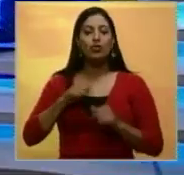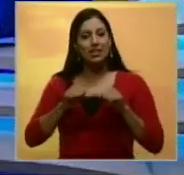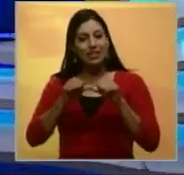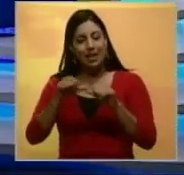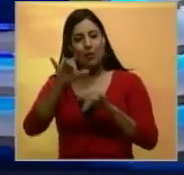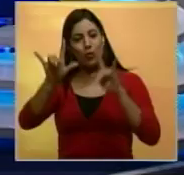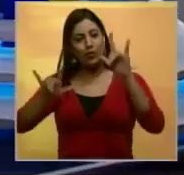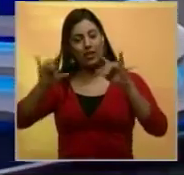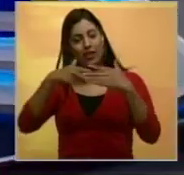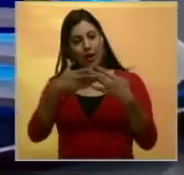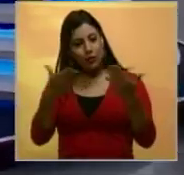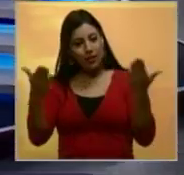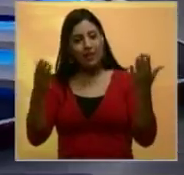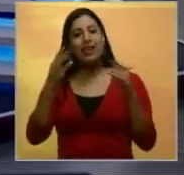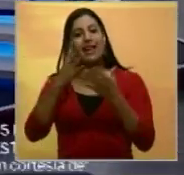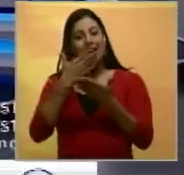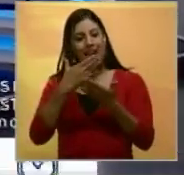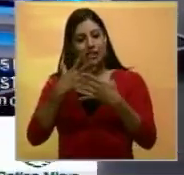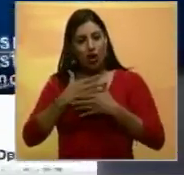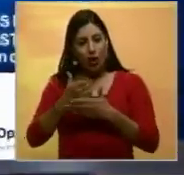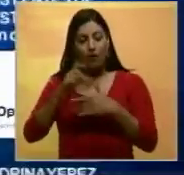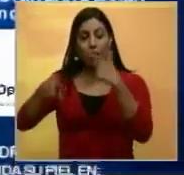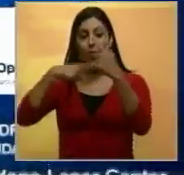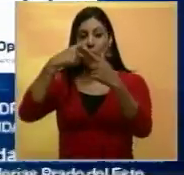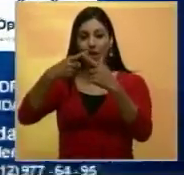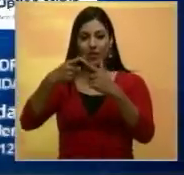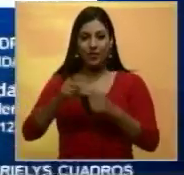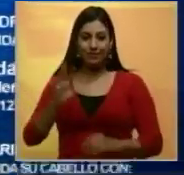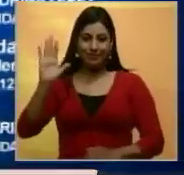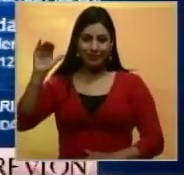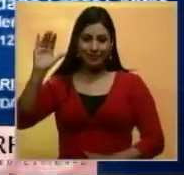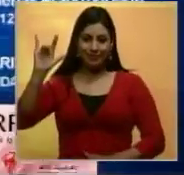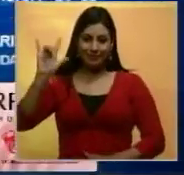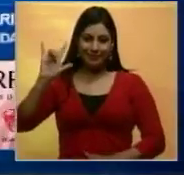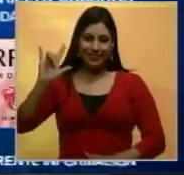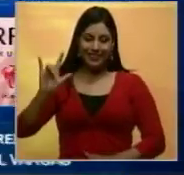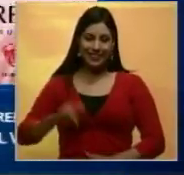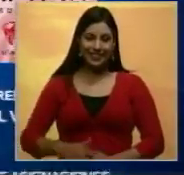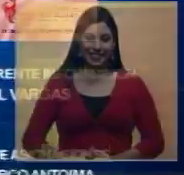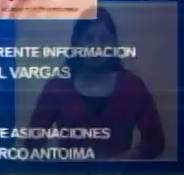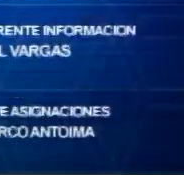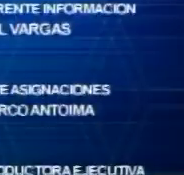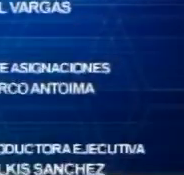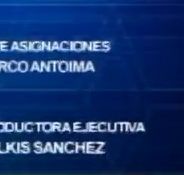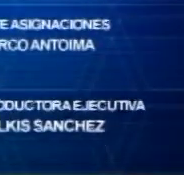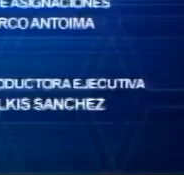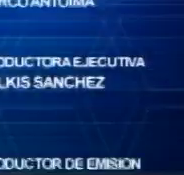por y para ustedes. Gracias por confiar en nosotros. Será hasta el próximo año.